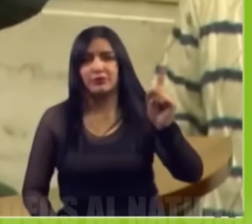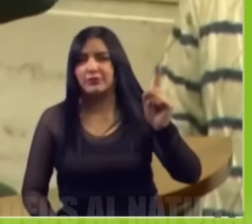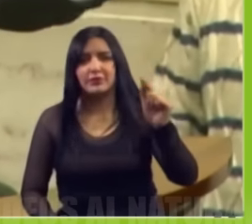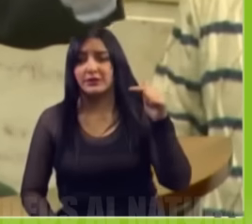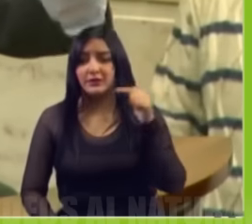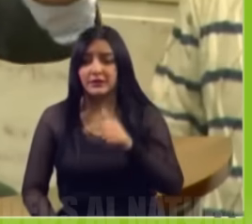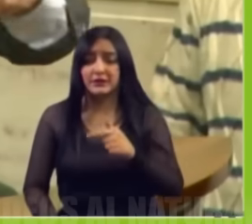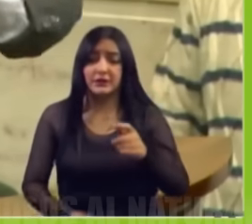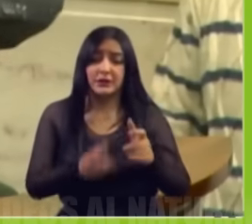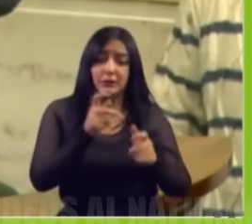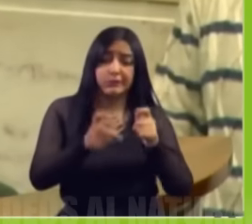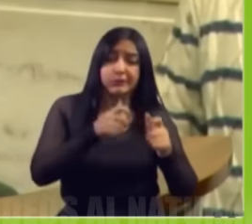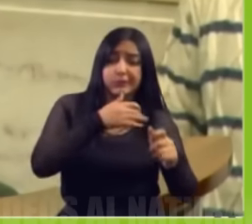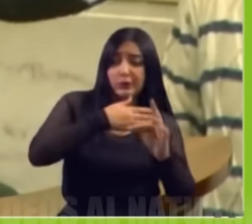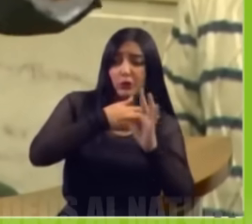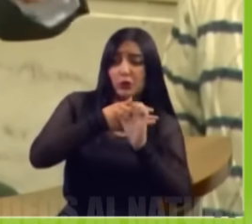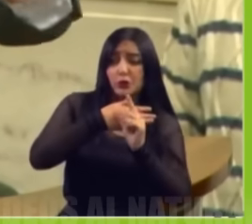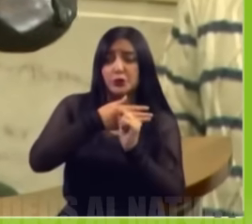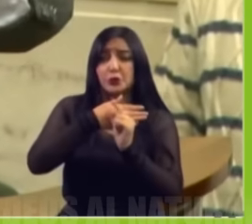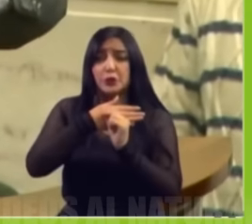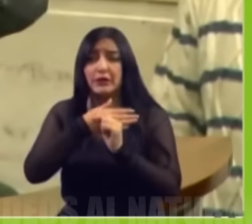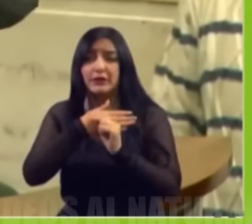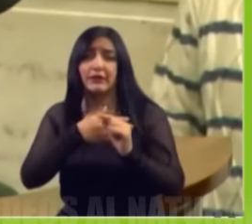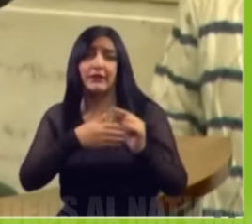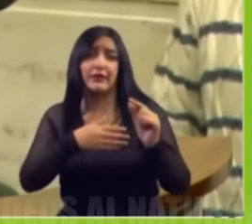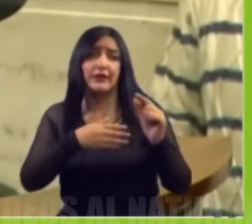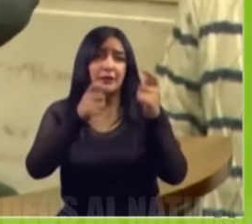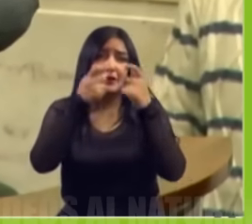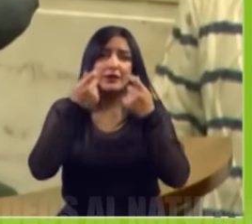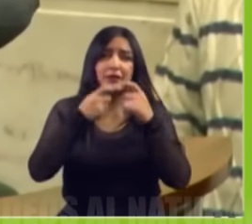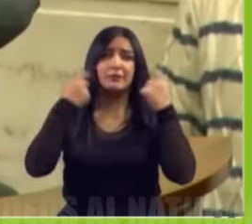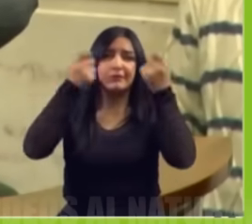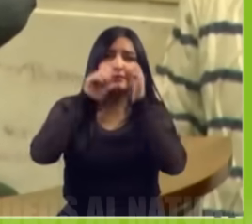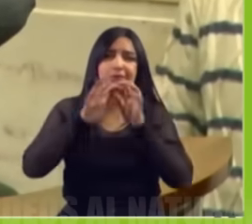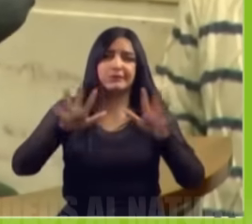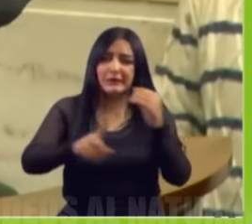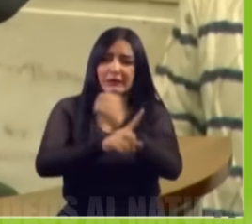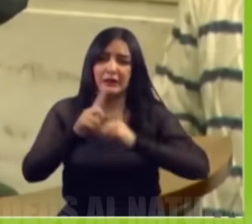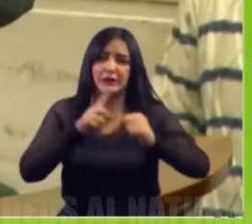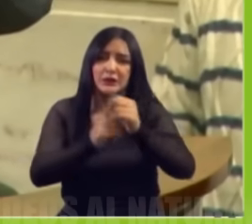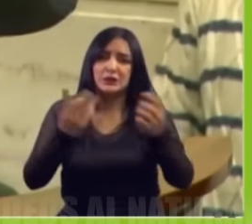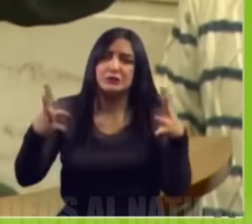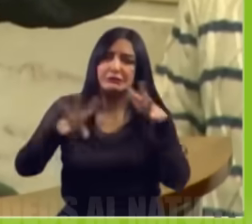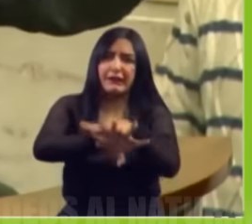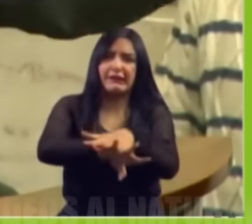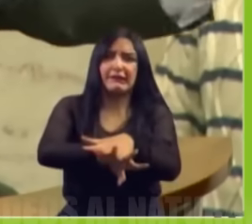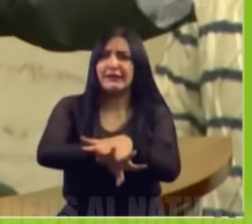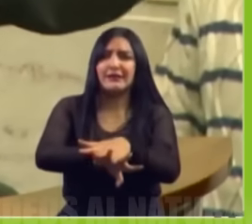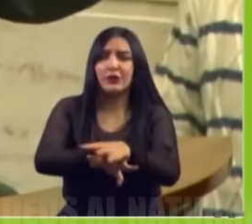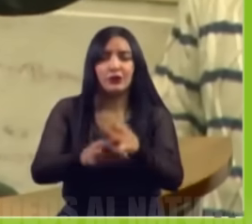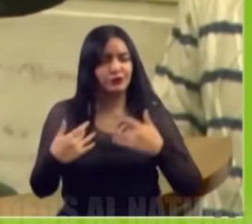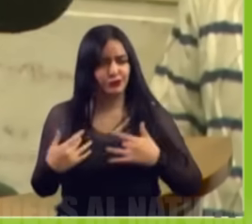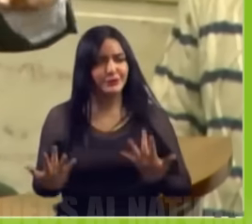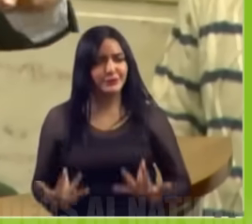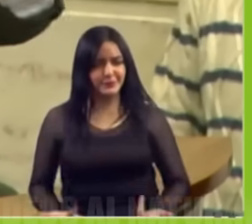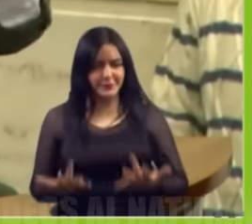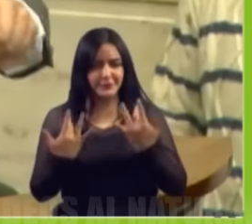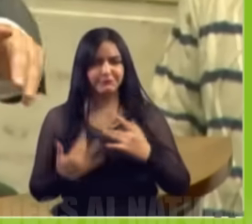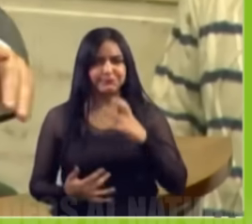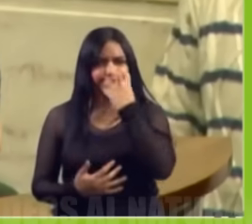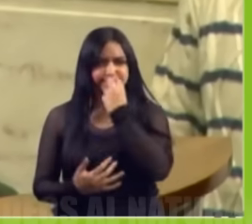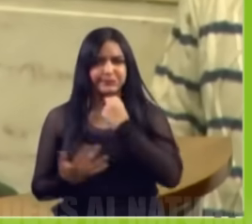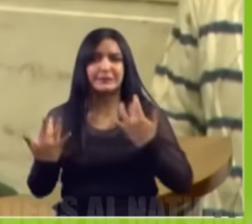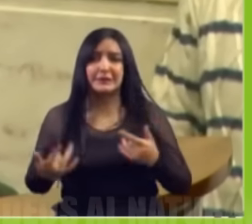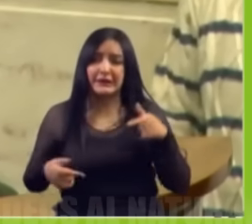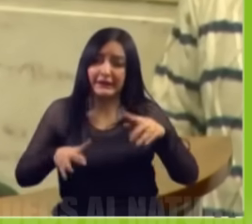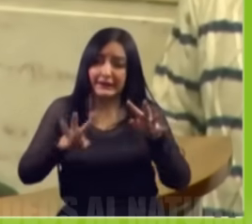los twitteres o en las redes, sino esperé estos días para ante la plenaria del Senado de